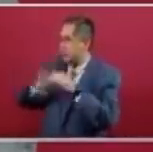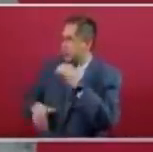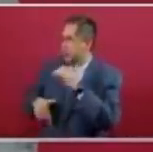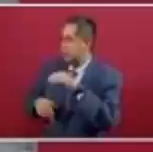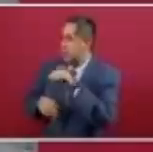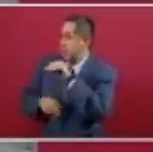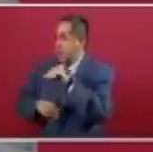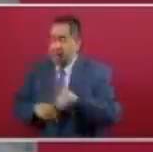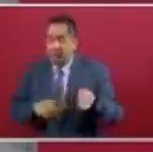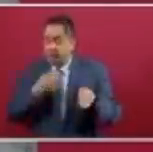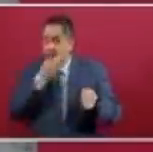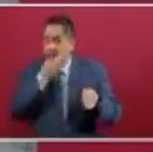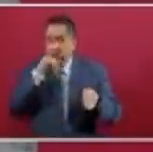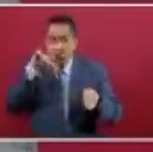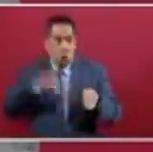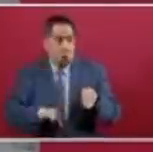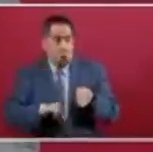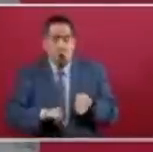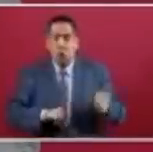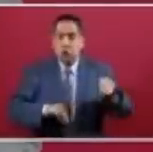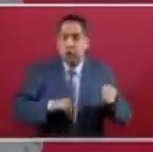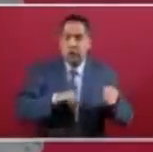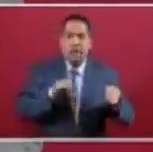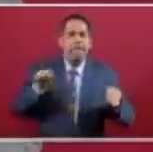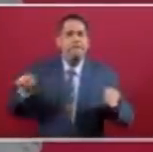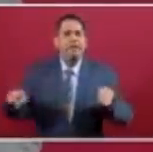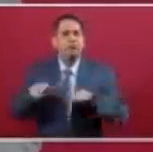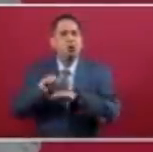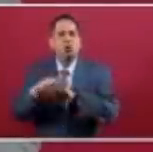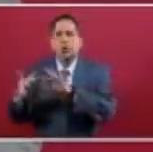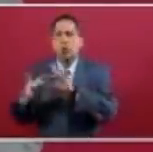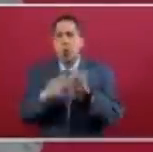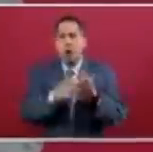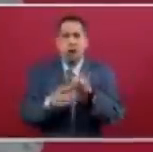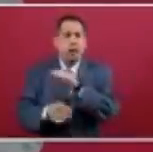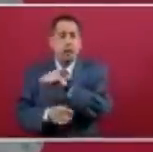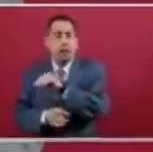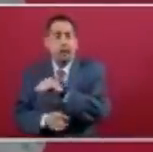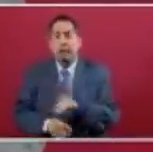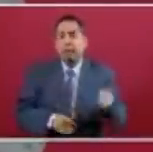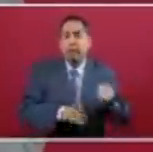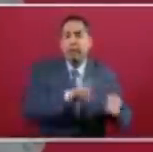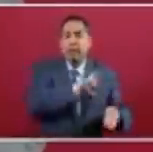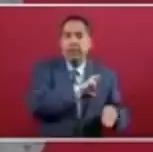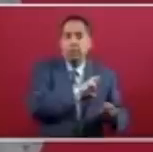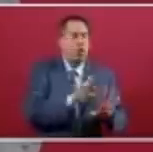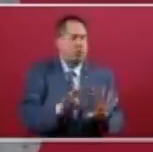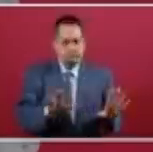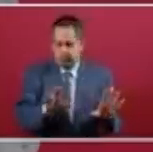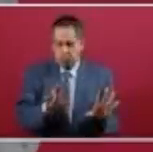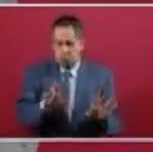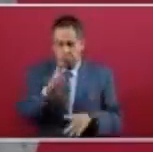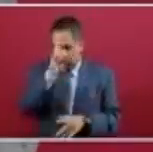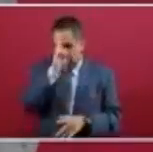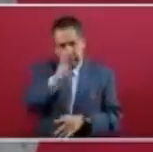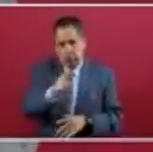relacionadas con el cargo que desempeñó. Lo vamos a prohibir.